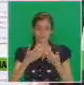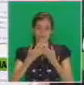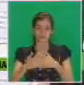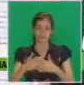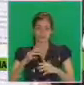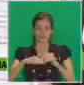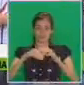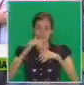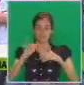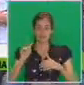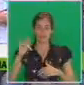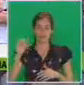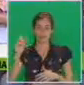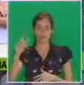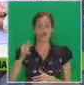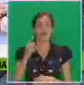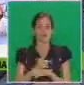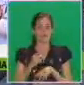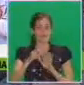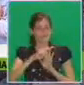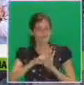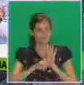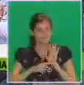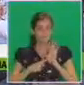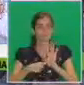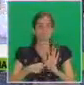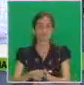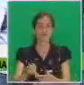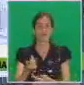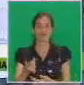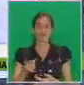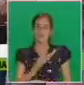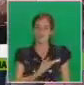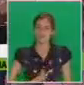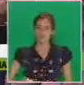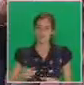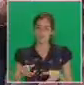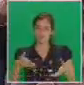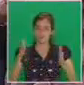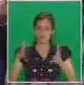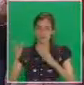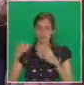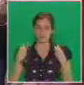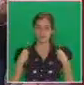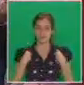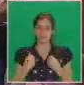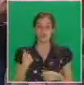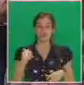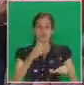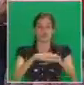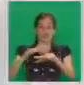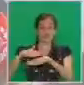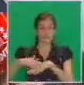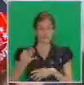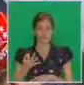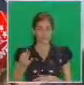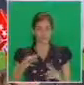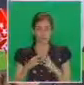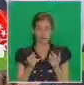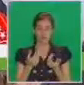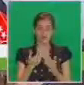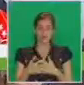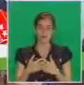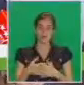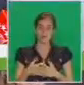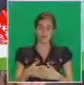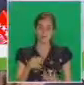Eiffel para que cumplan los compromisos adquiridos con los propietarios de estas viviendas. Yo hago un llamado definitivamente a todos los